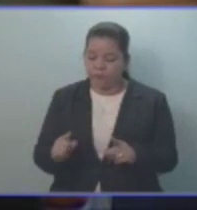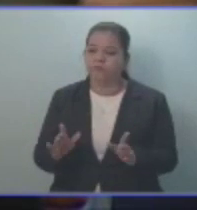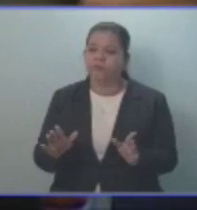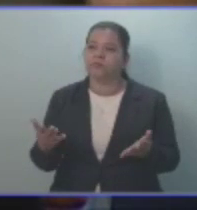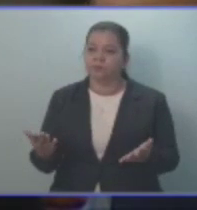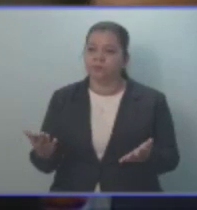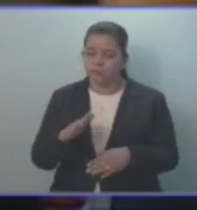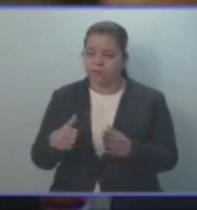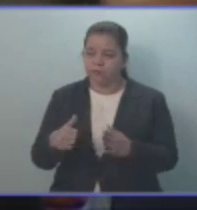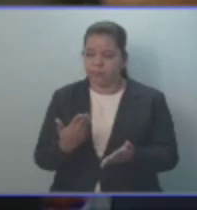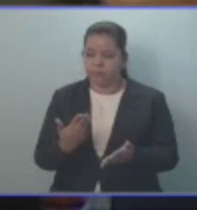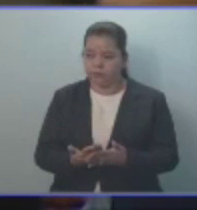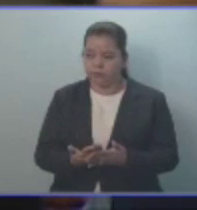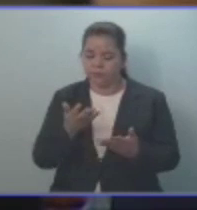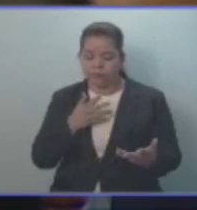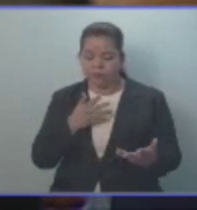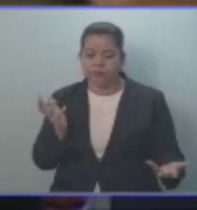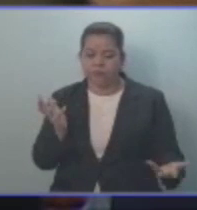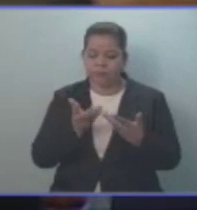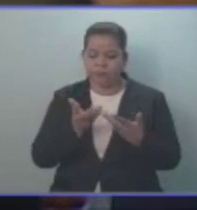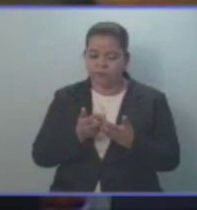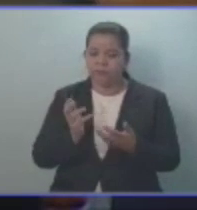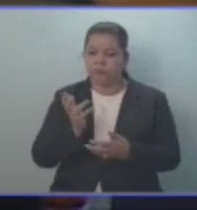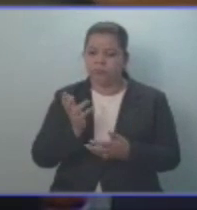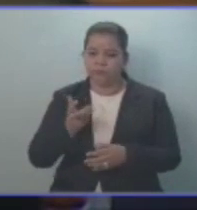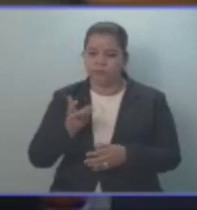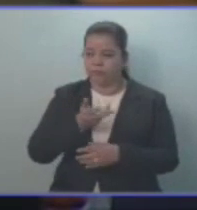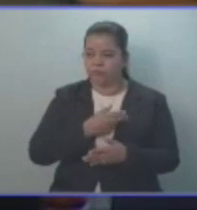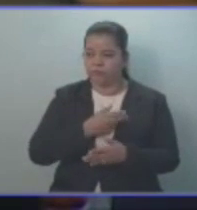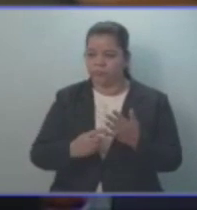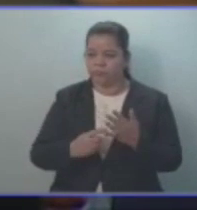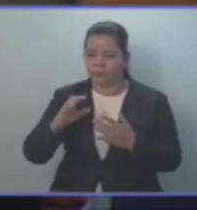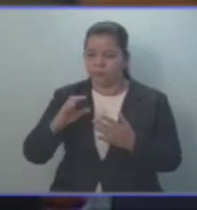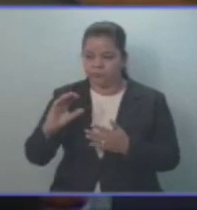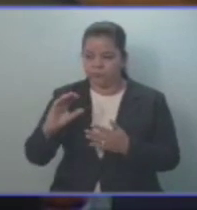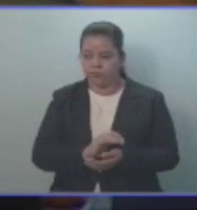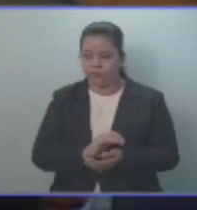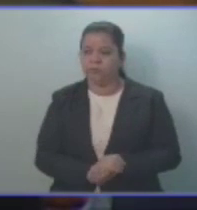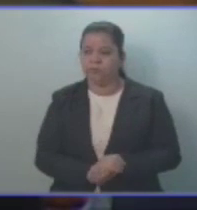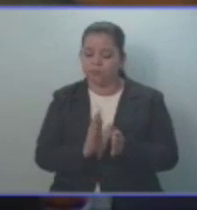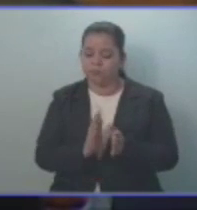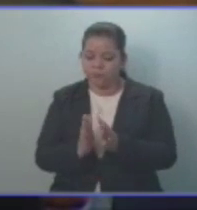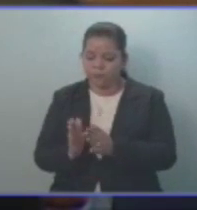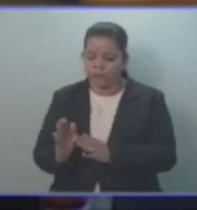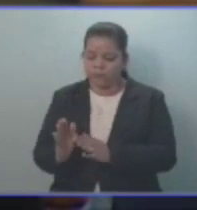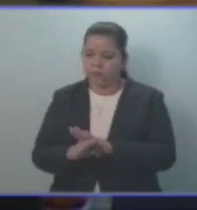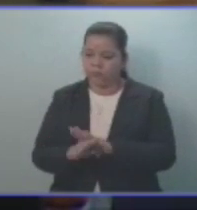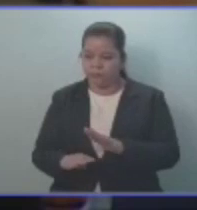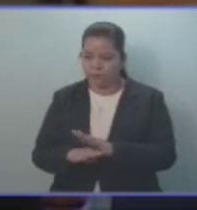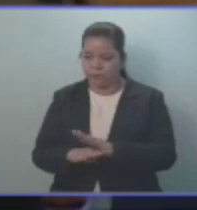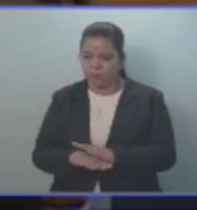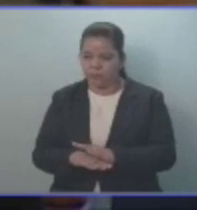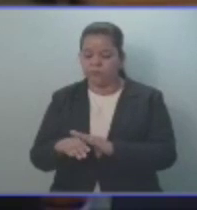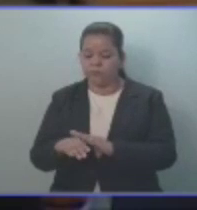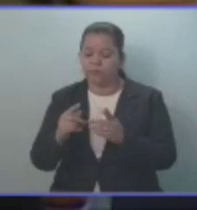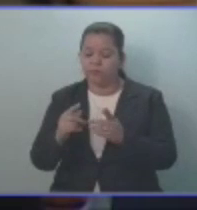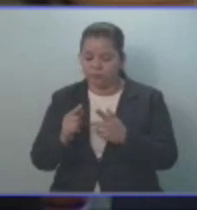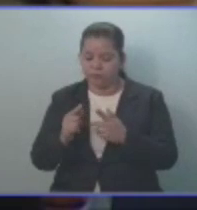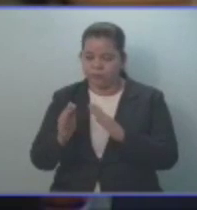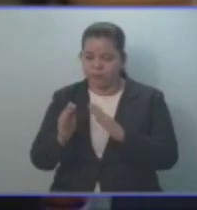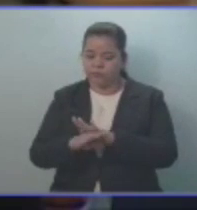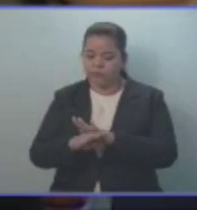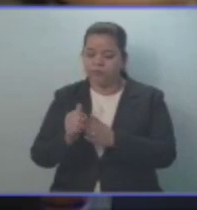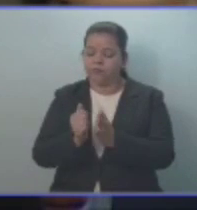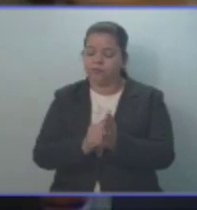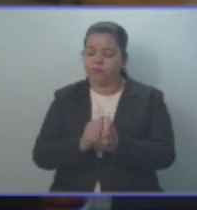la ratificación sea acorde con nuestra Constitución y ordenamiento interno de conformidad al